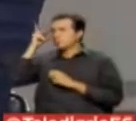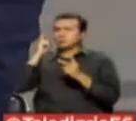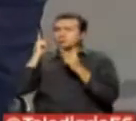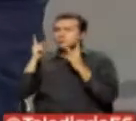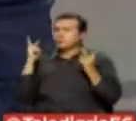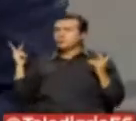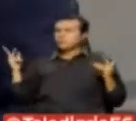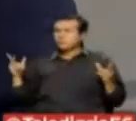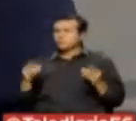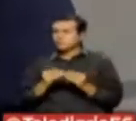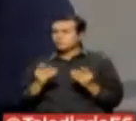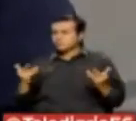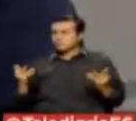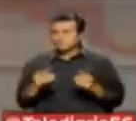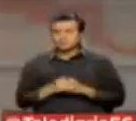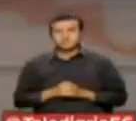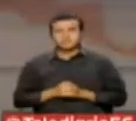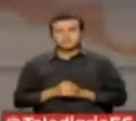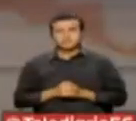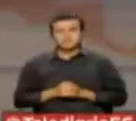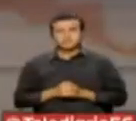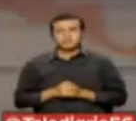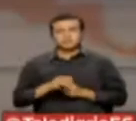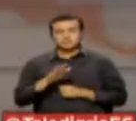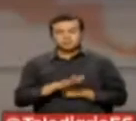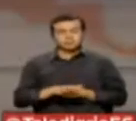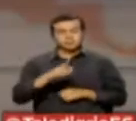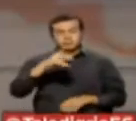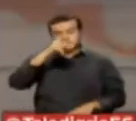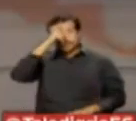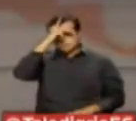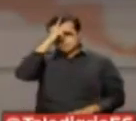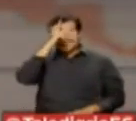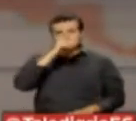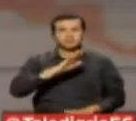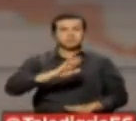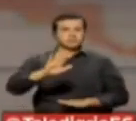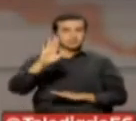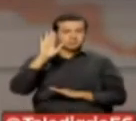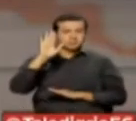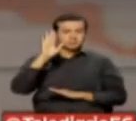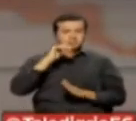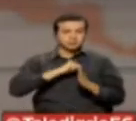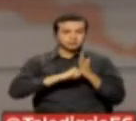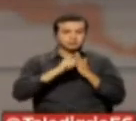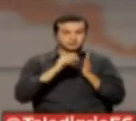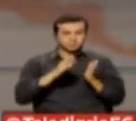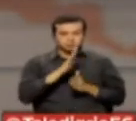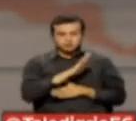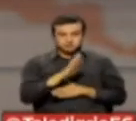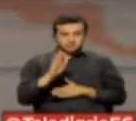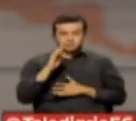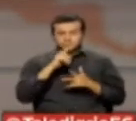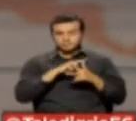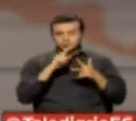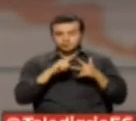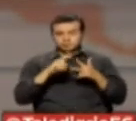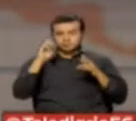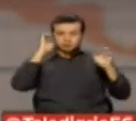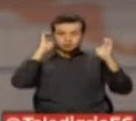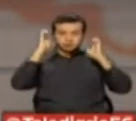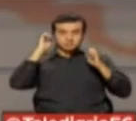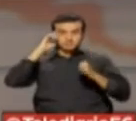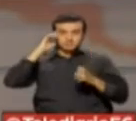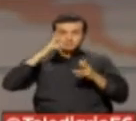sintetizar el éxito bueno ahí creo que el compromiso de varios ministerios el establecimiento de una política